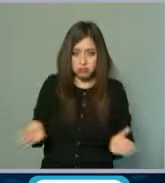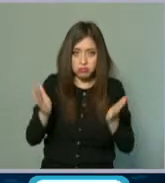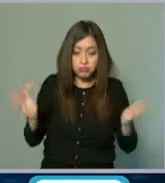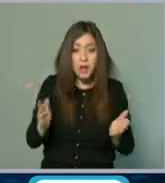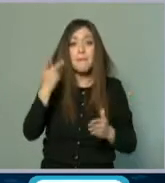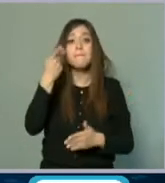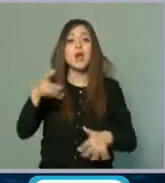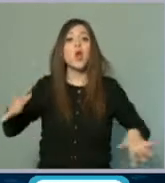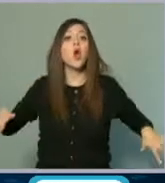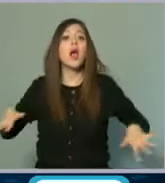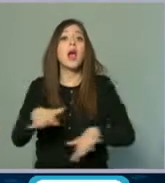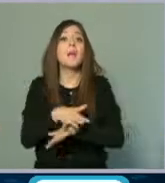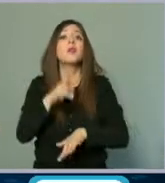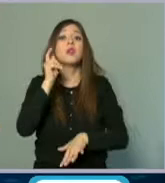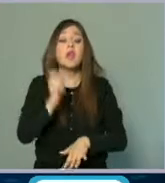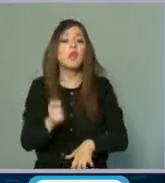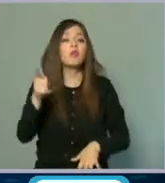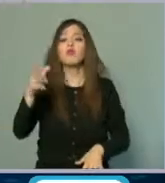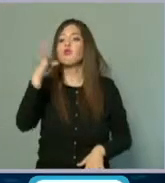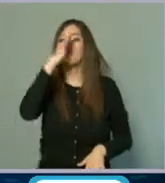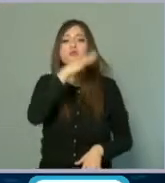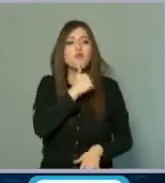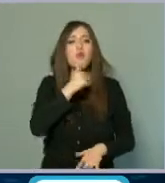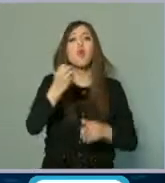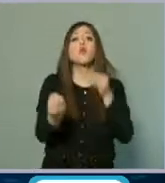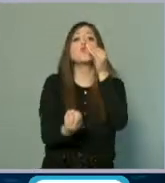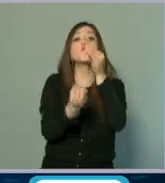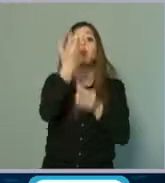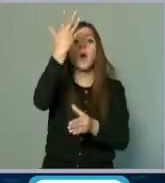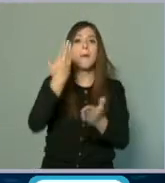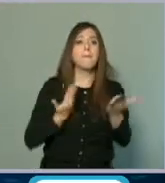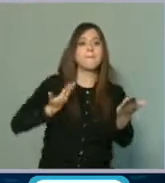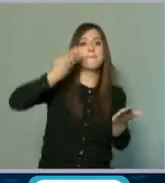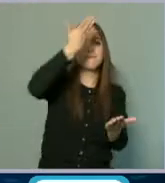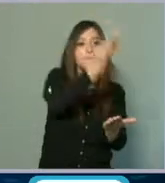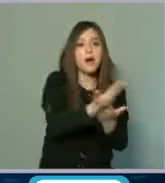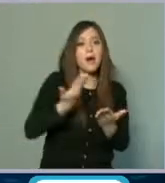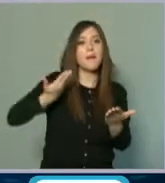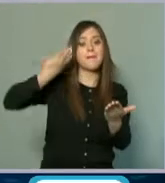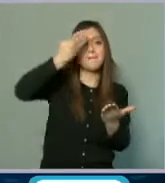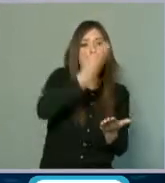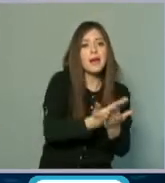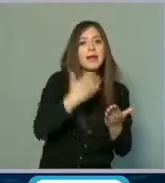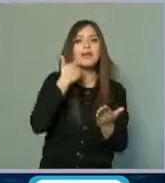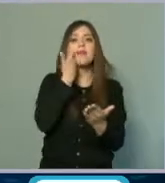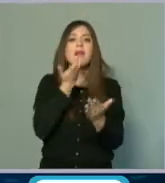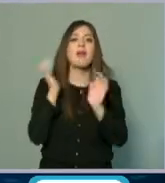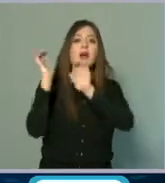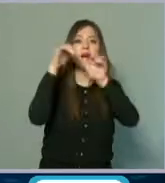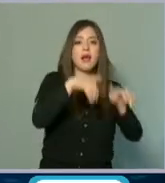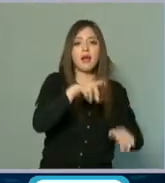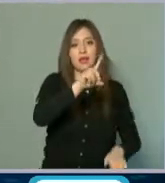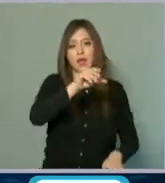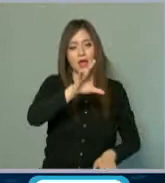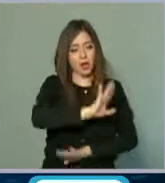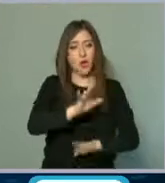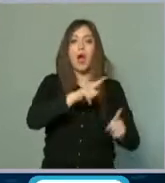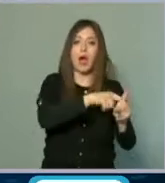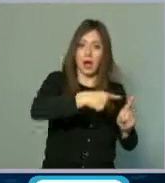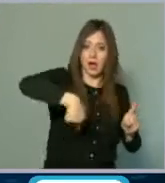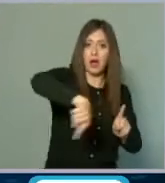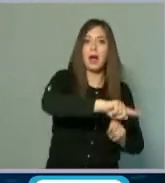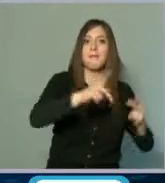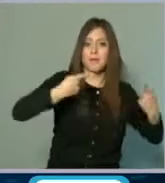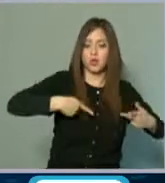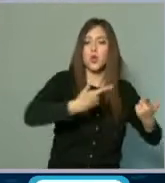cambio que hubo es que no pueden aceptar nuevas solicitudes de jóvenes que quieran ingresar a este programa. Con esta nueva sentencia se abre la